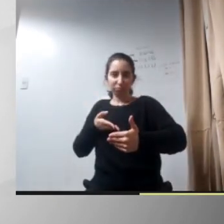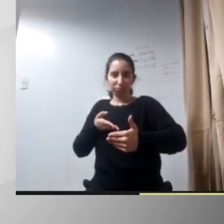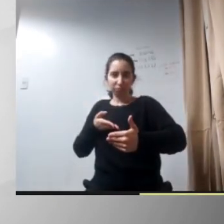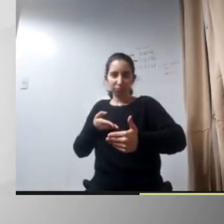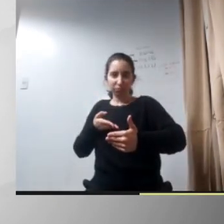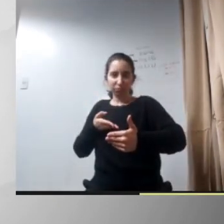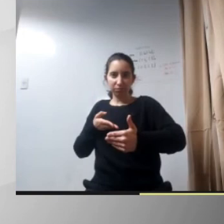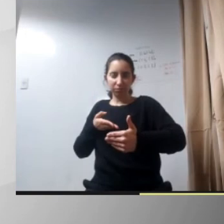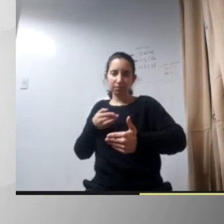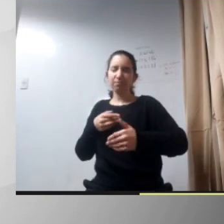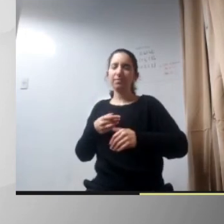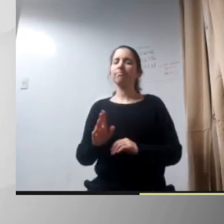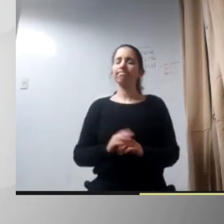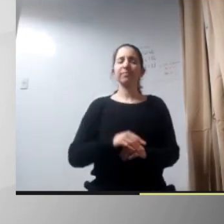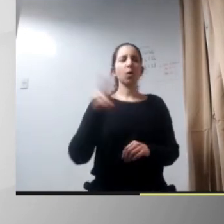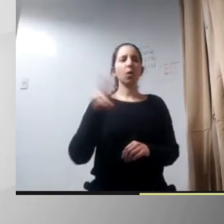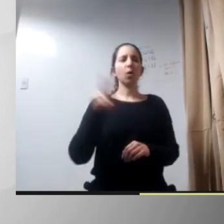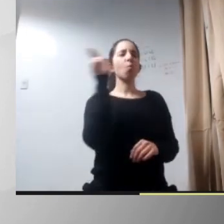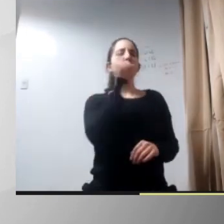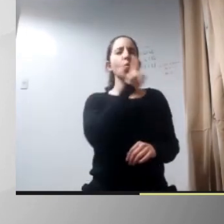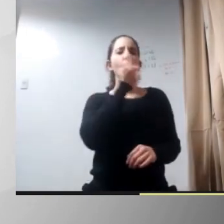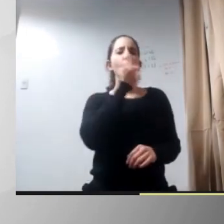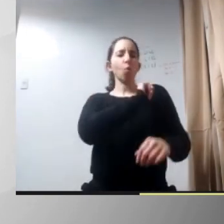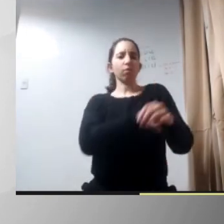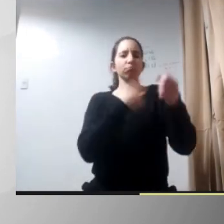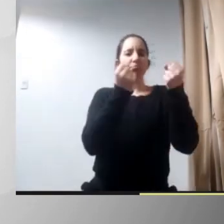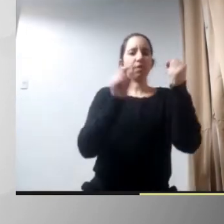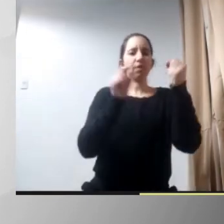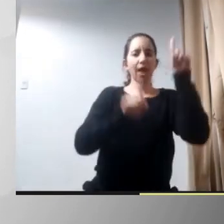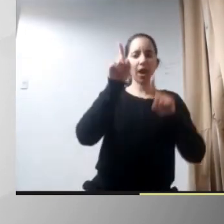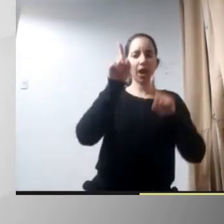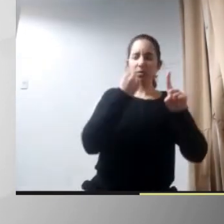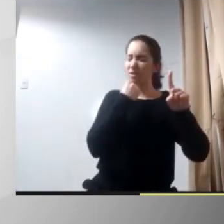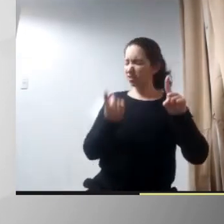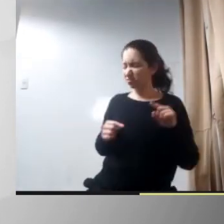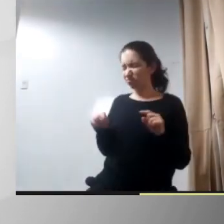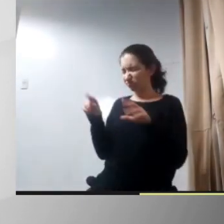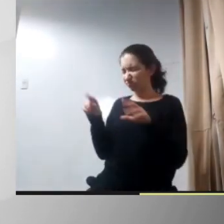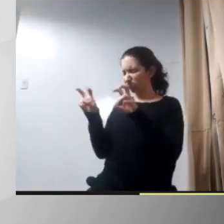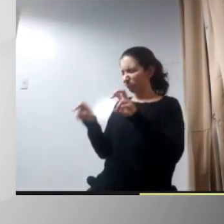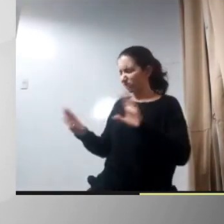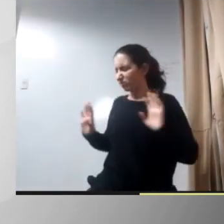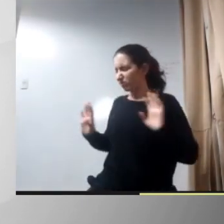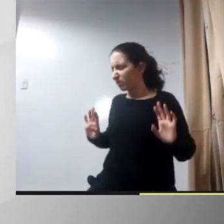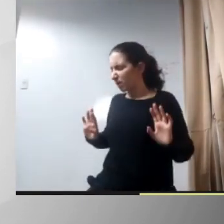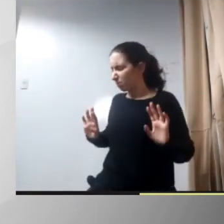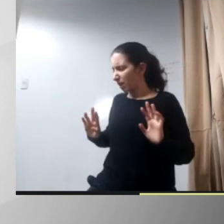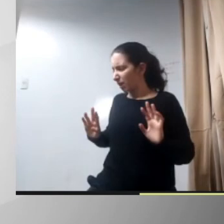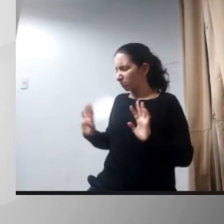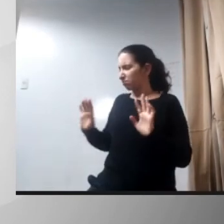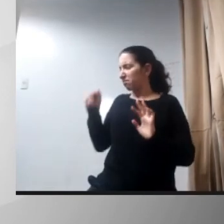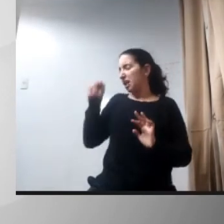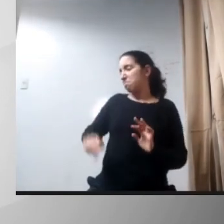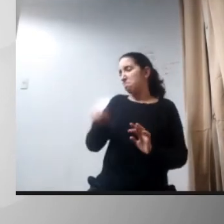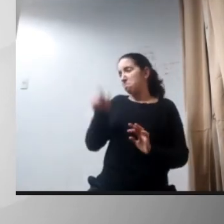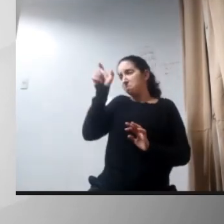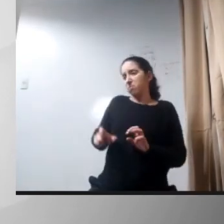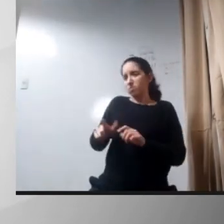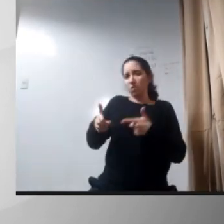de activismo que dicen, sí, pero está mal hablar de eso, porque en ese momento no hay persona. Esa